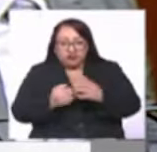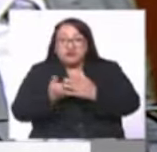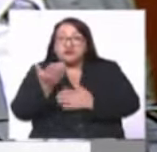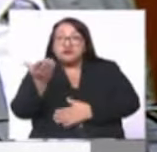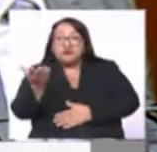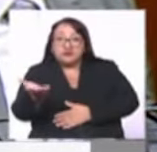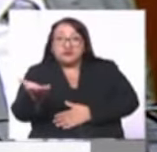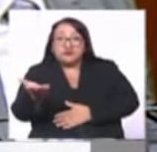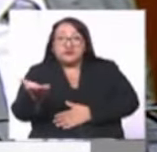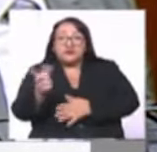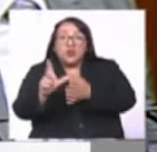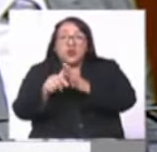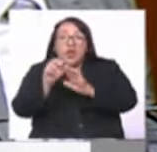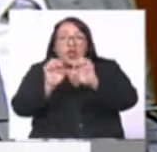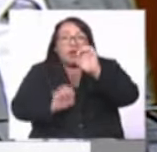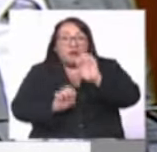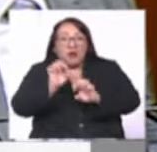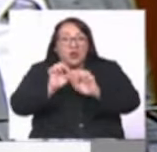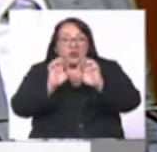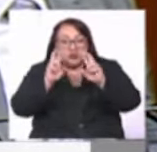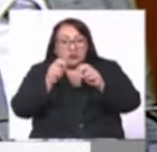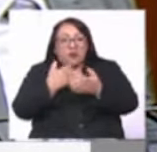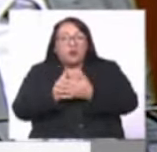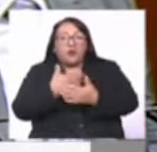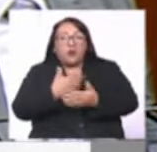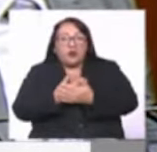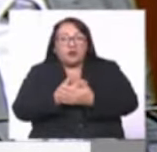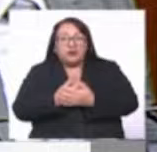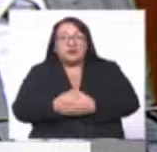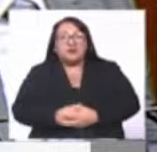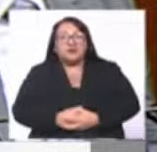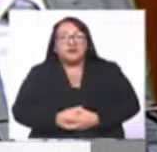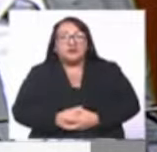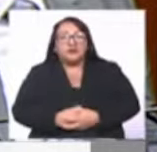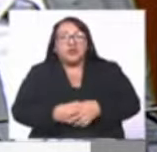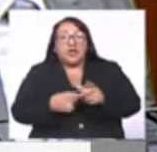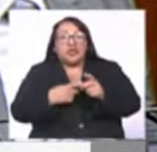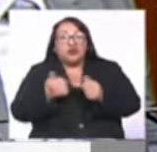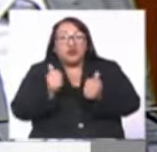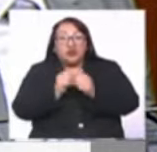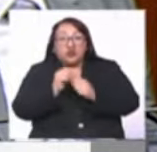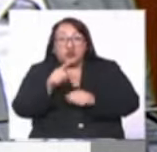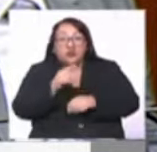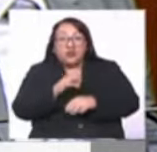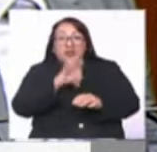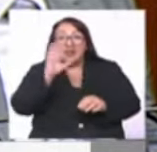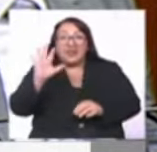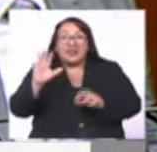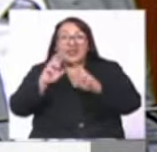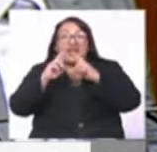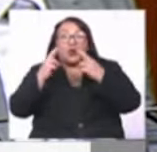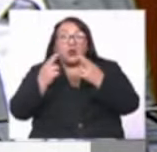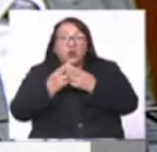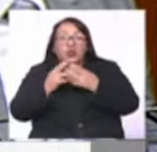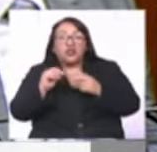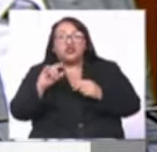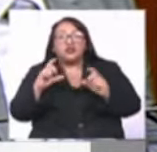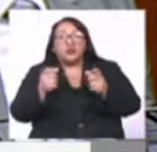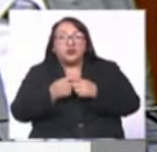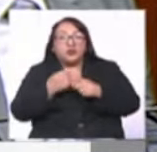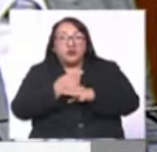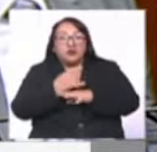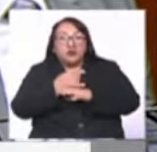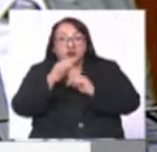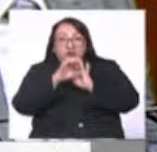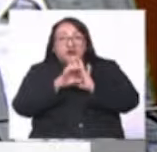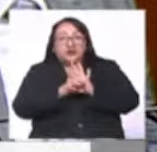hechos y la evaluación de la pertinencia de pruebas y o indicios como consecuencia de ello en la quinta sesión extraordinaria de la subcomisión de acusaciones